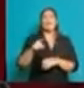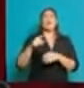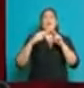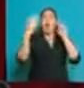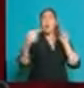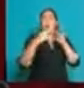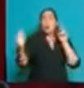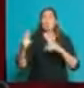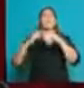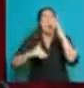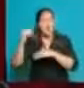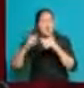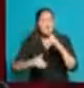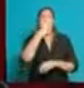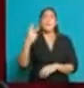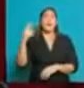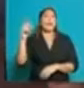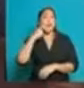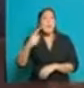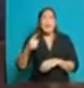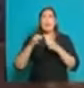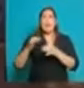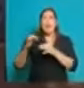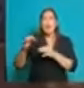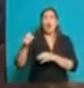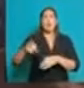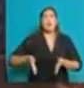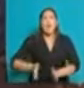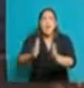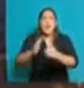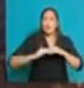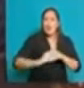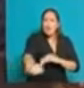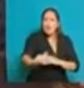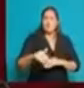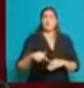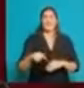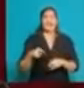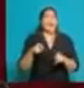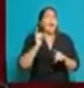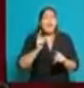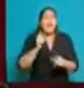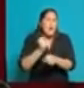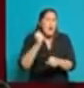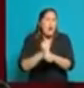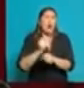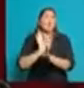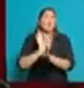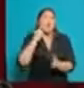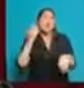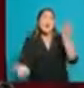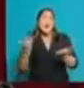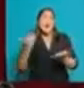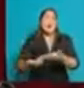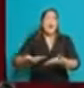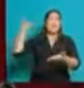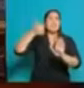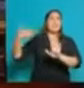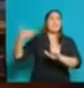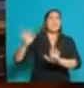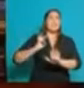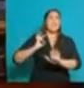construcción, de los 20.000 kilómetros de rutas pavimentadas, cifra equivalente a lo que se había hecho en los 65 años